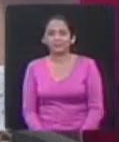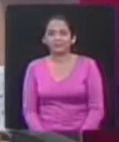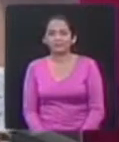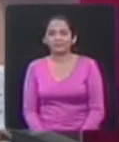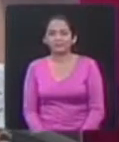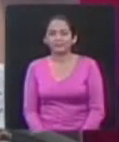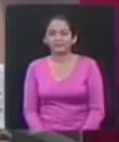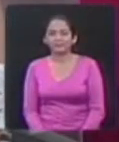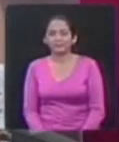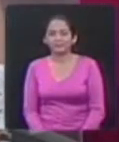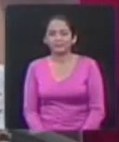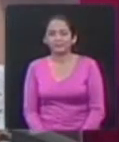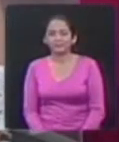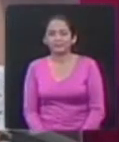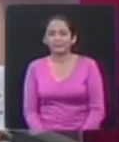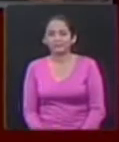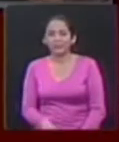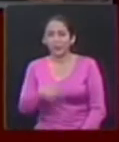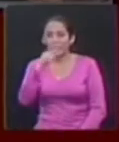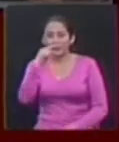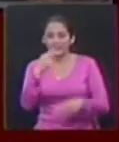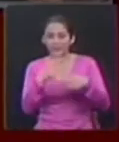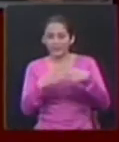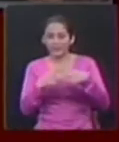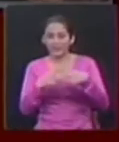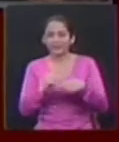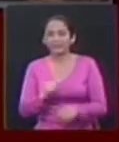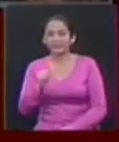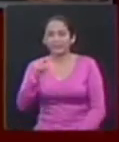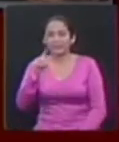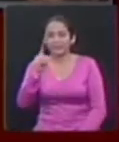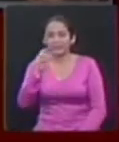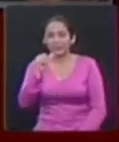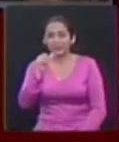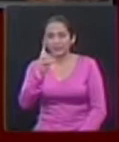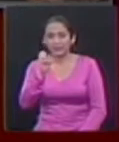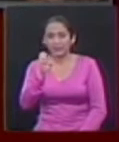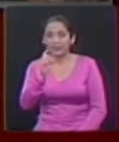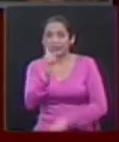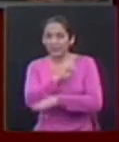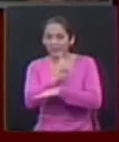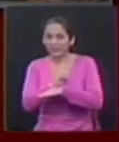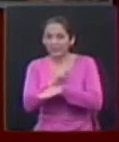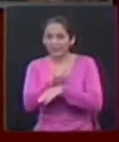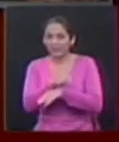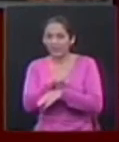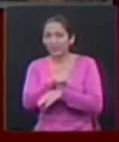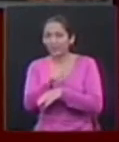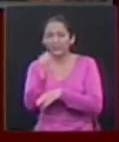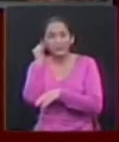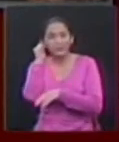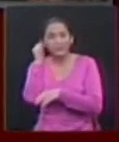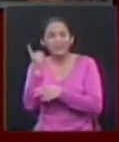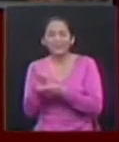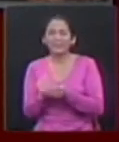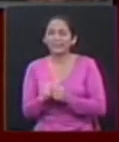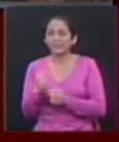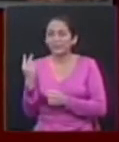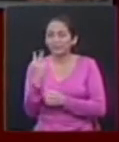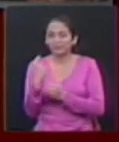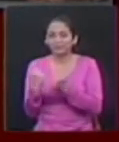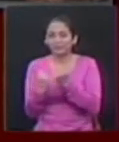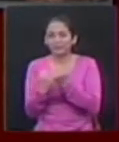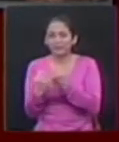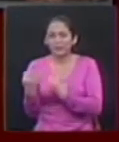Quiero saludar a Javier Andrade, director escénico, y a la soprano Vanessa Regalado. Ellos se encuentran en nuestro estudio de Cuenca y nos darán más información